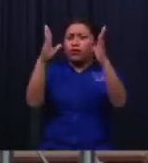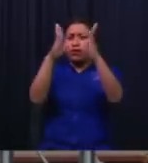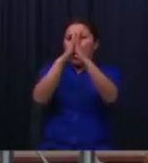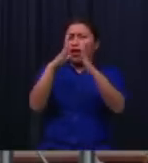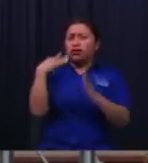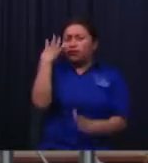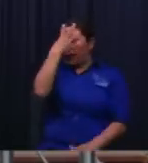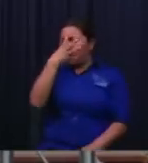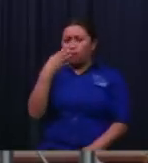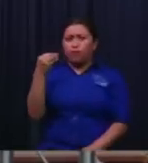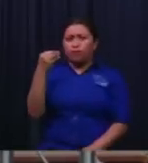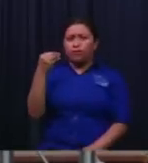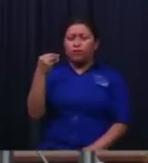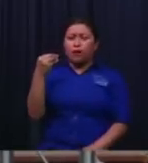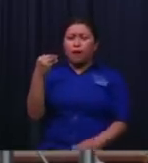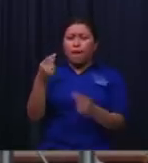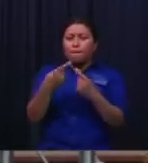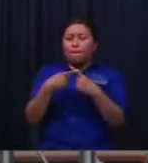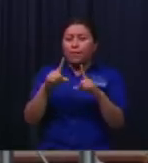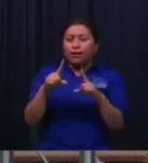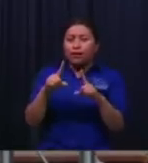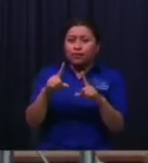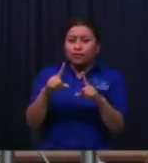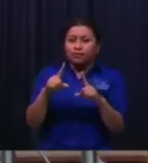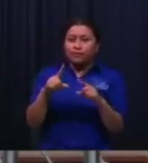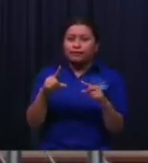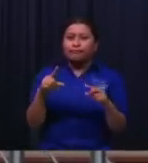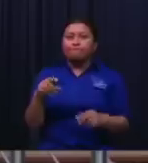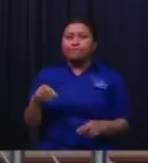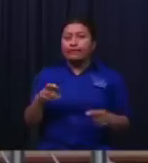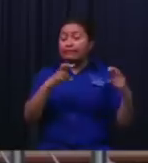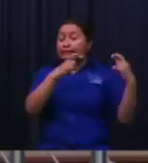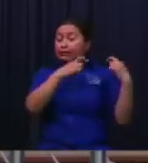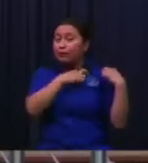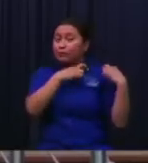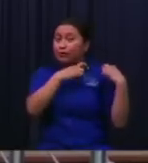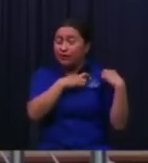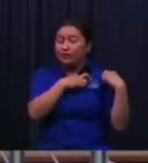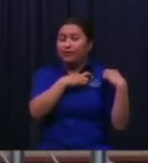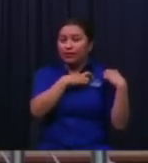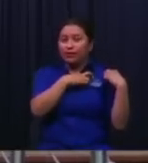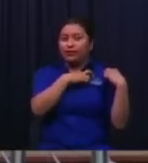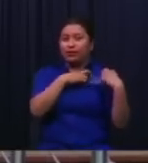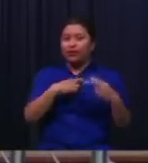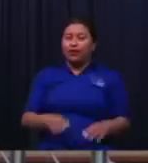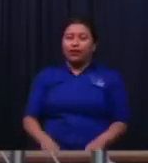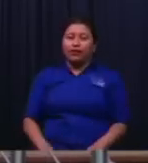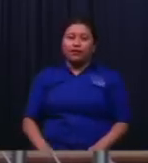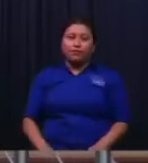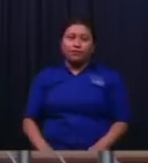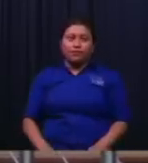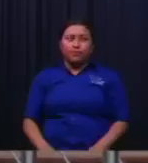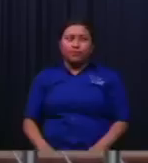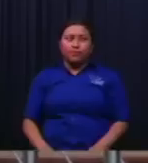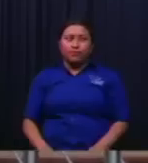hermanos? Pero qué delicado es dirigir una casa, ¿verdad, hermanos? Qué delicado